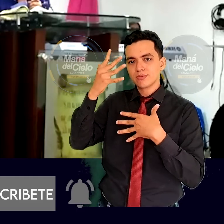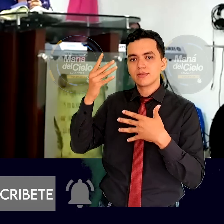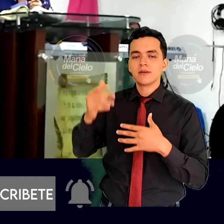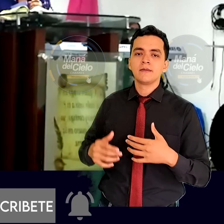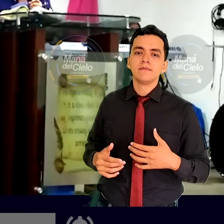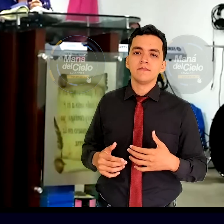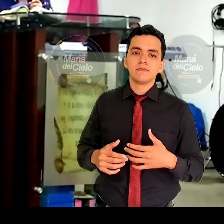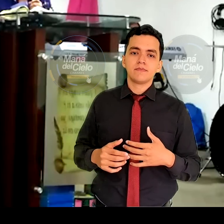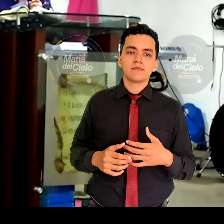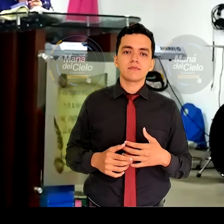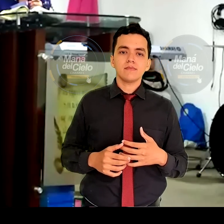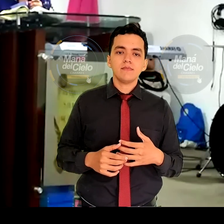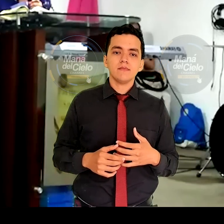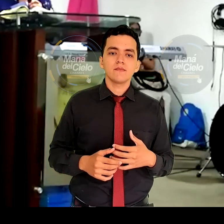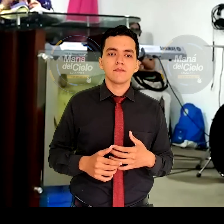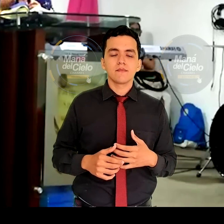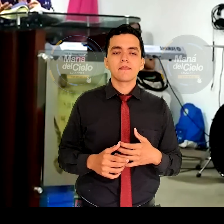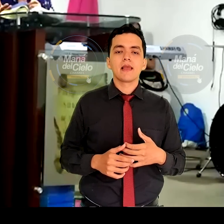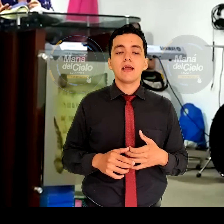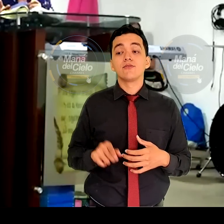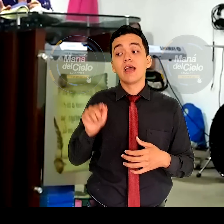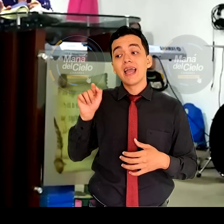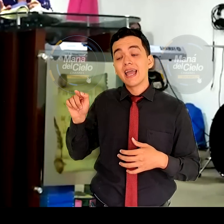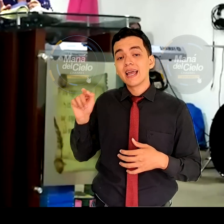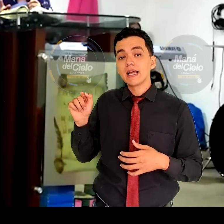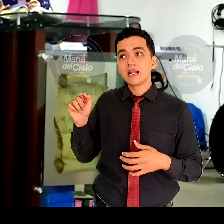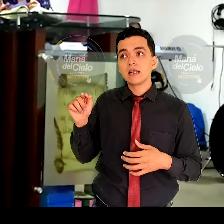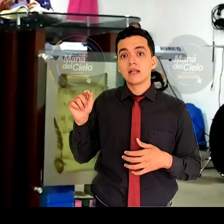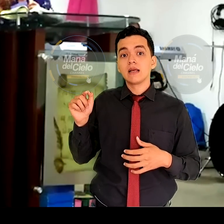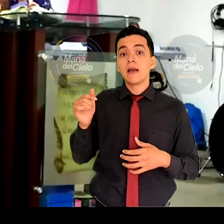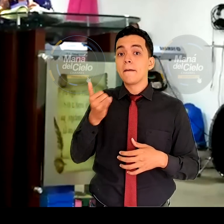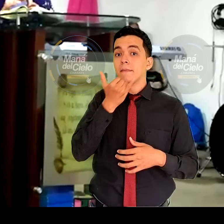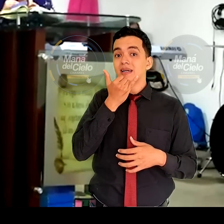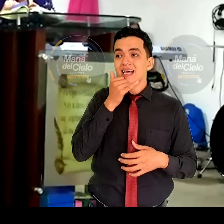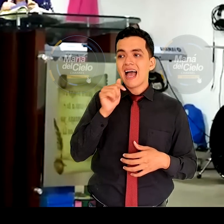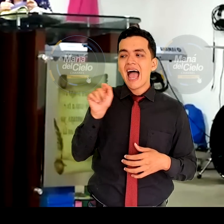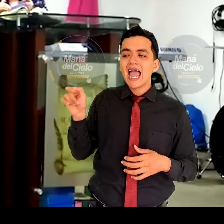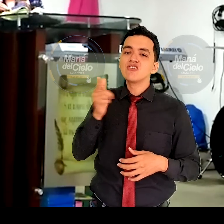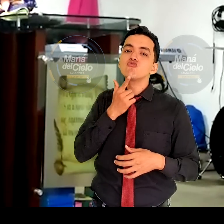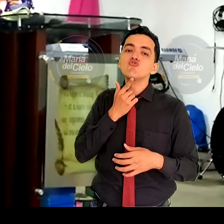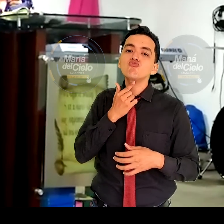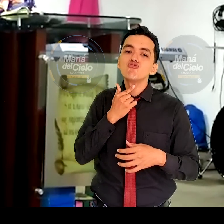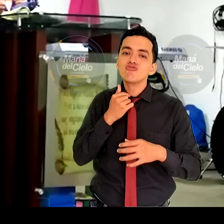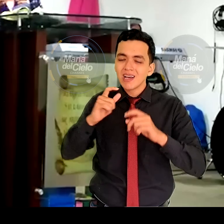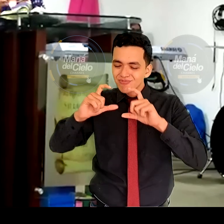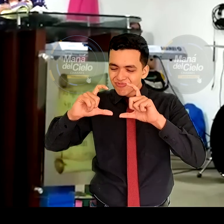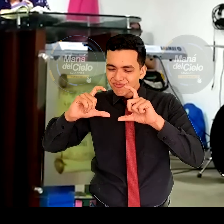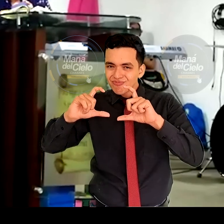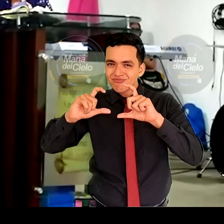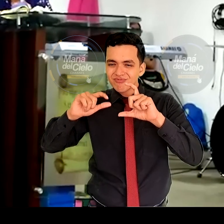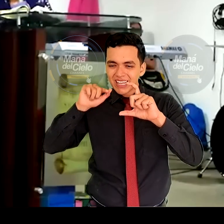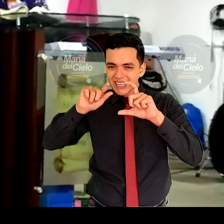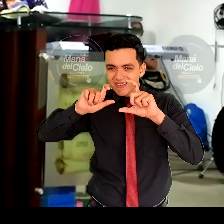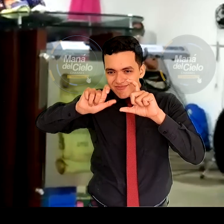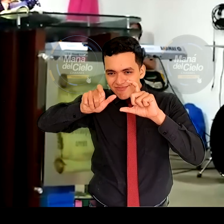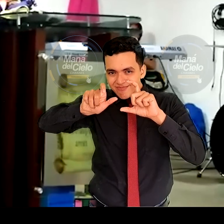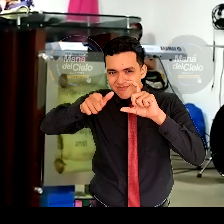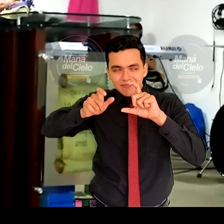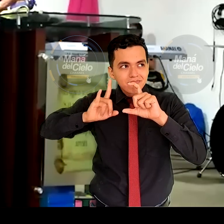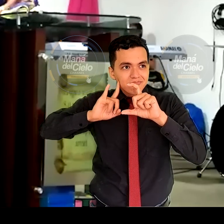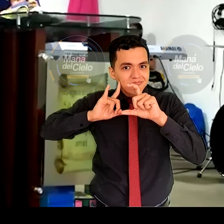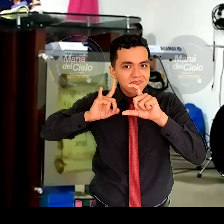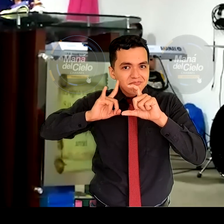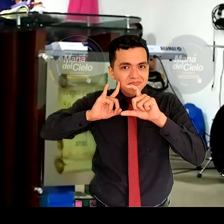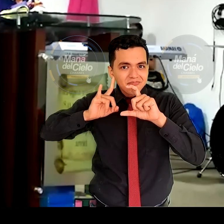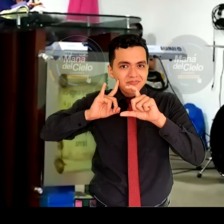escuchar las noticias. Y él comenzó a ver que la emisora que él dejaba de escuchar las noticias la encontraba en una emisora